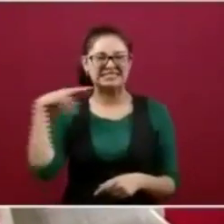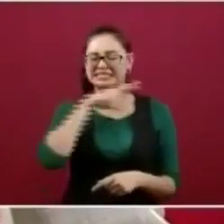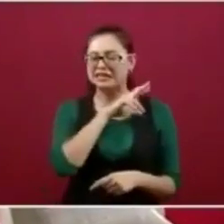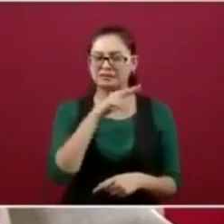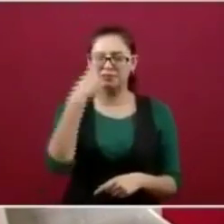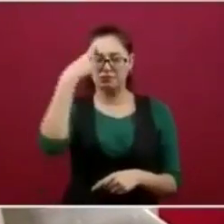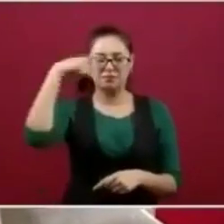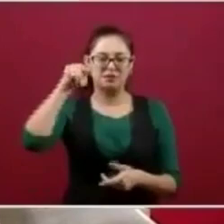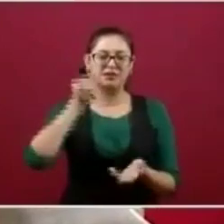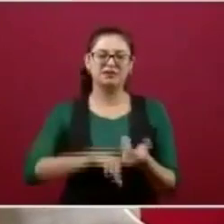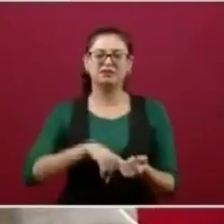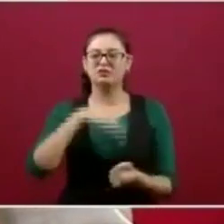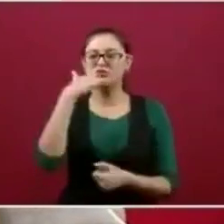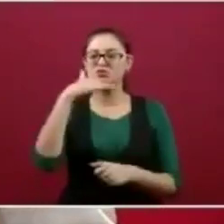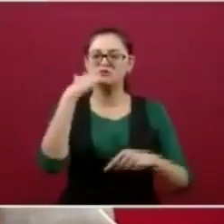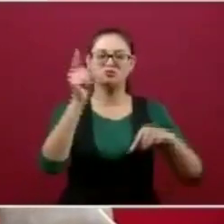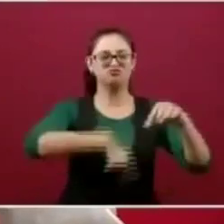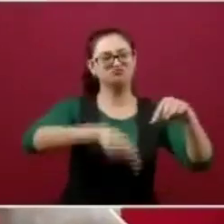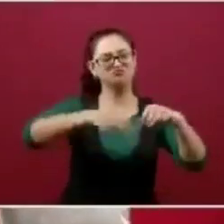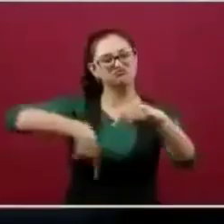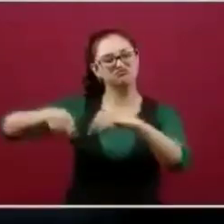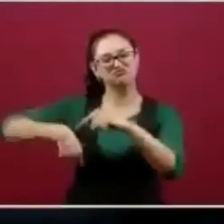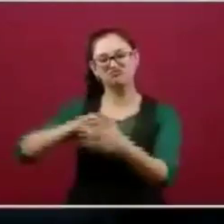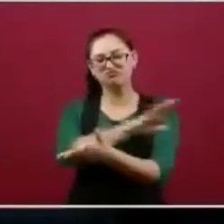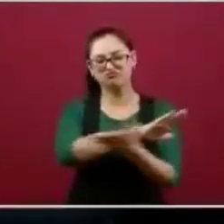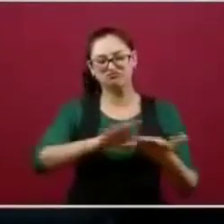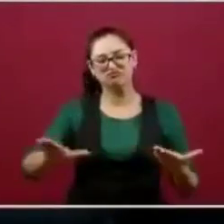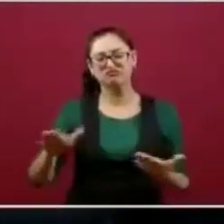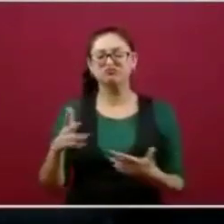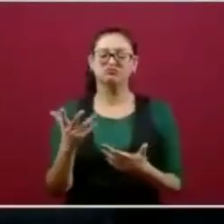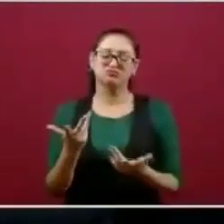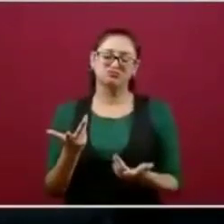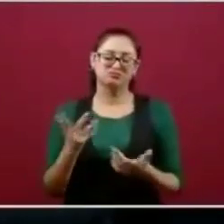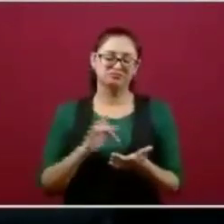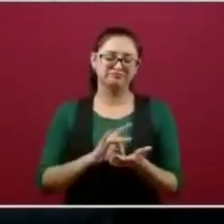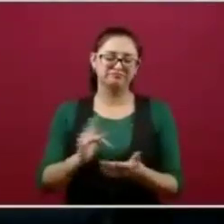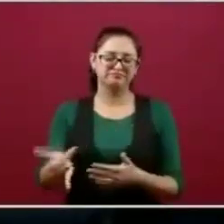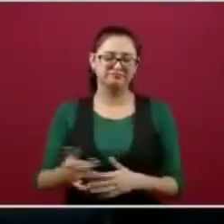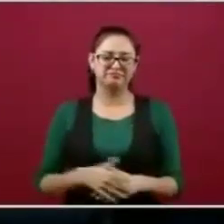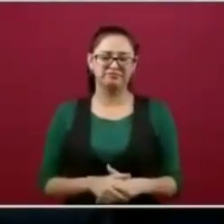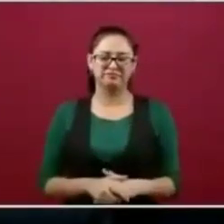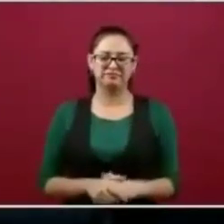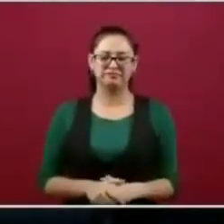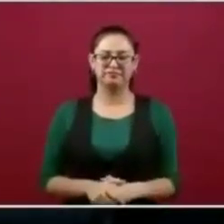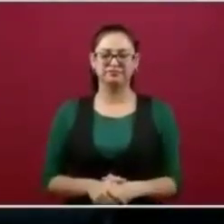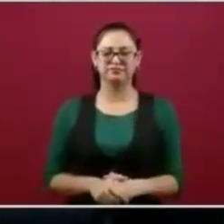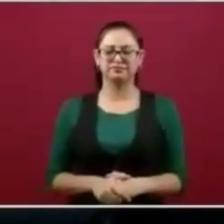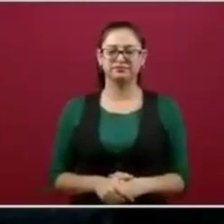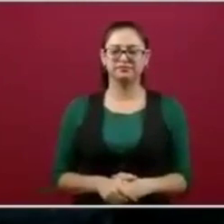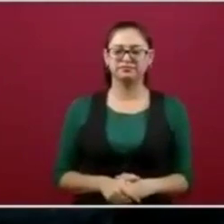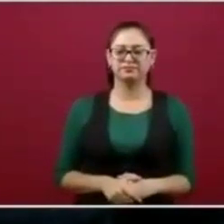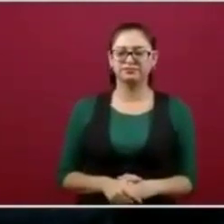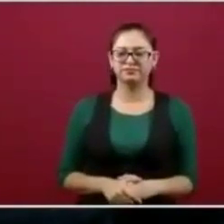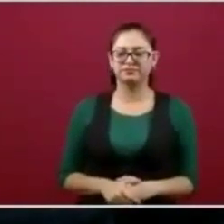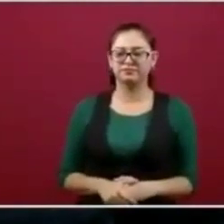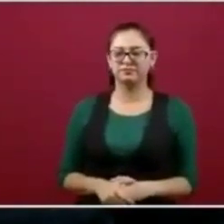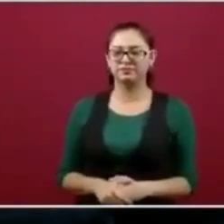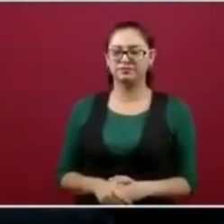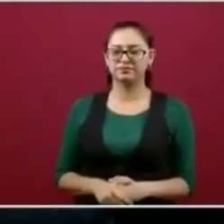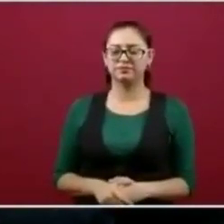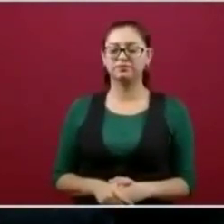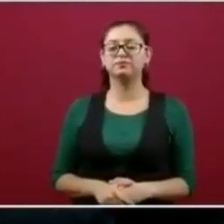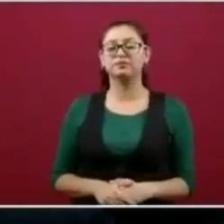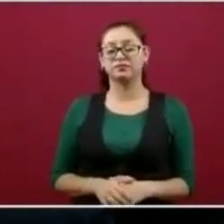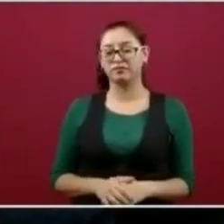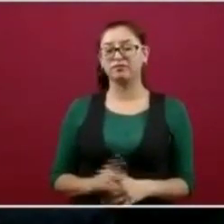poder erradicar la corrupción en este instituto. Gracias. Miren, esa es una buena